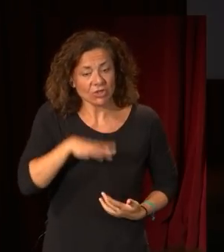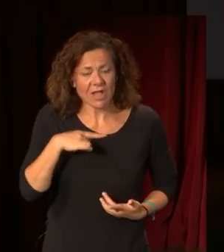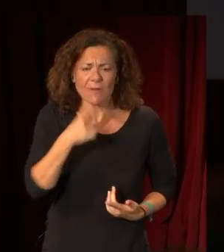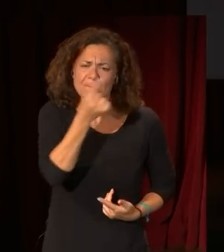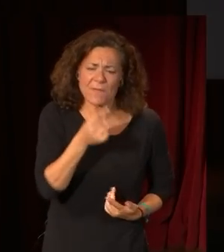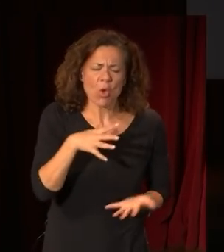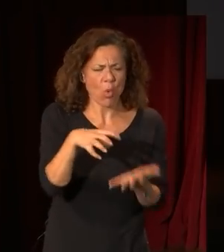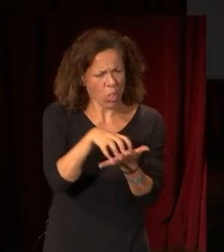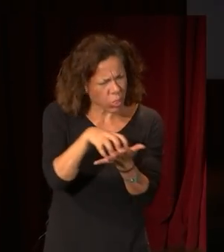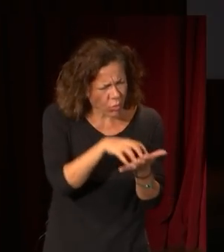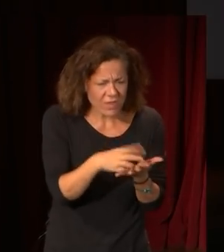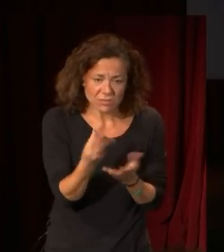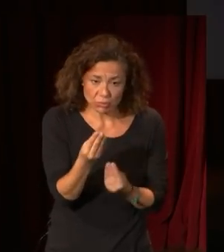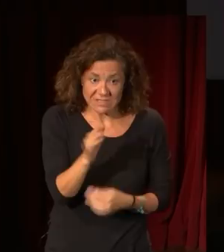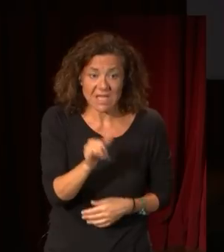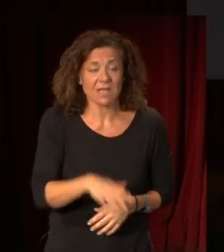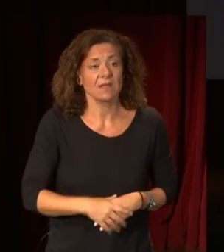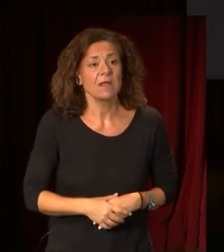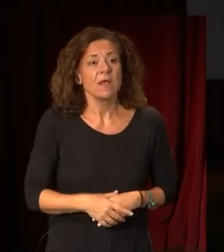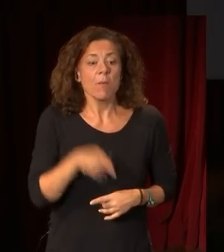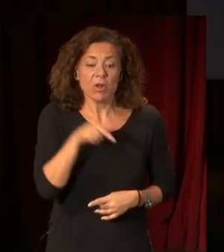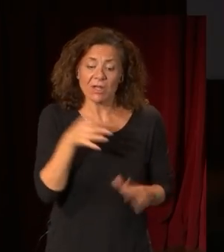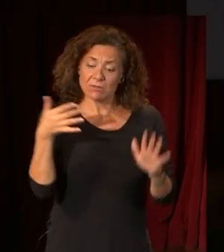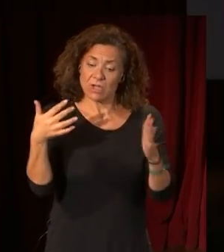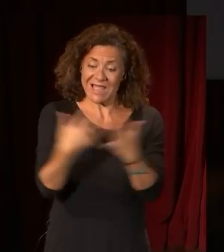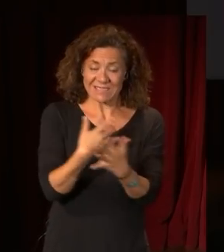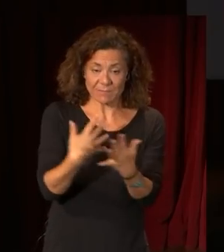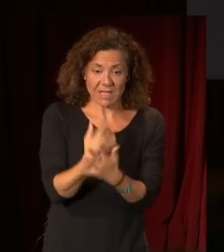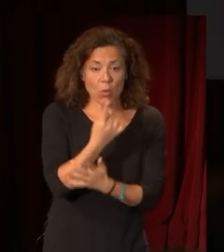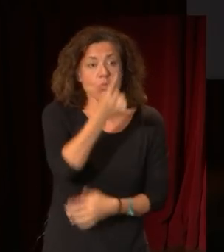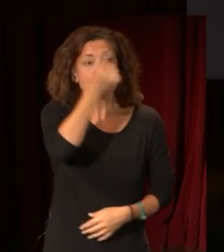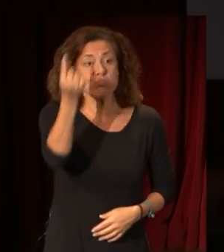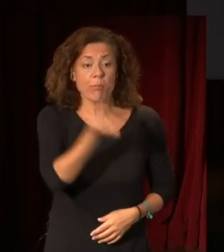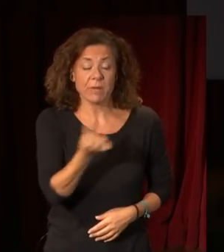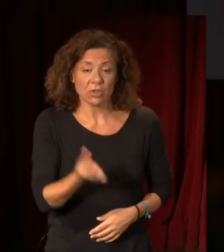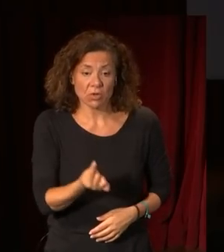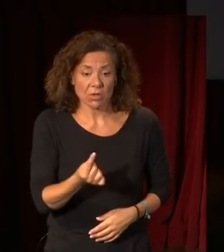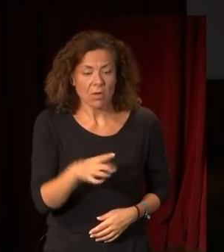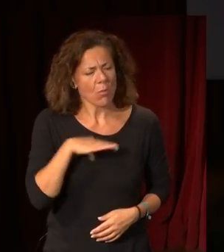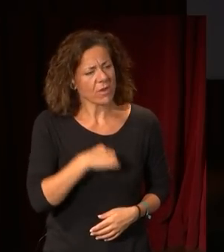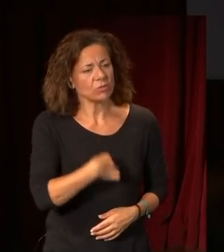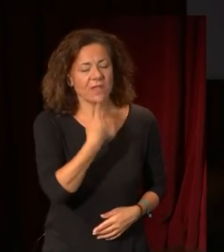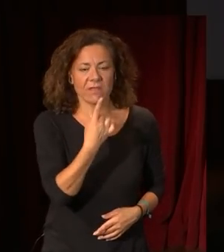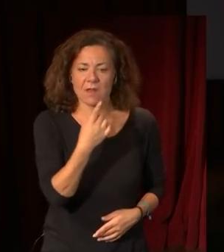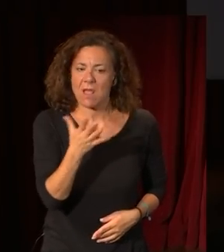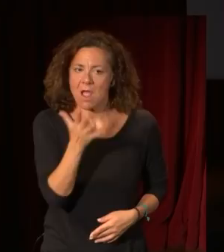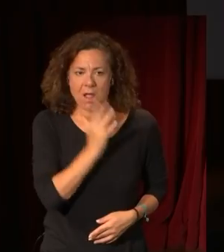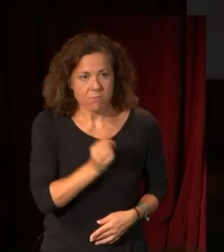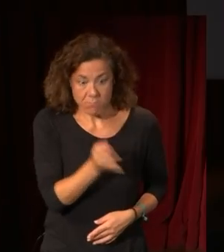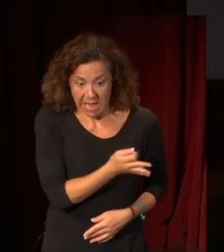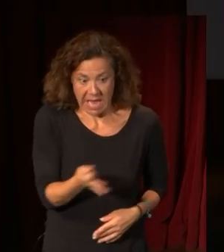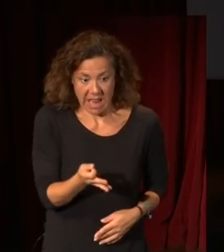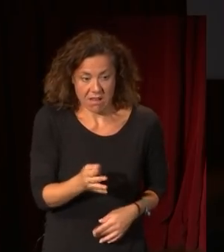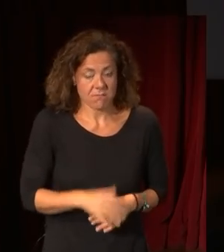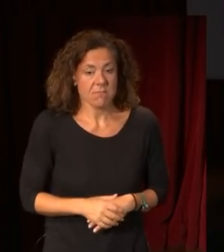muchos interrogantes pero que nos hablan de un pintor que en gran medida podríamos calificar de genial si a